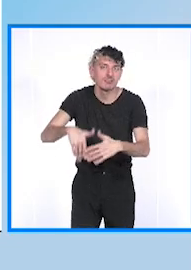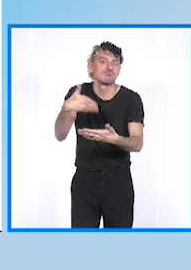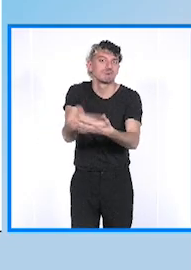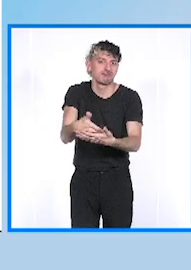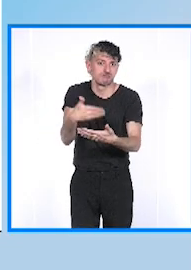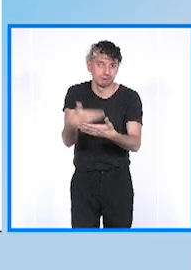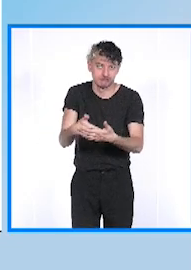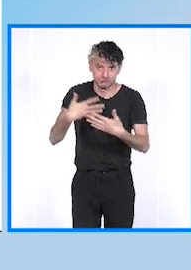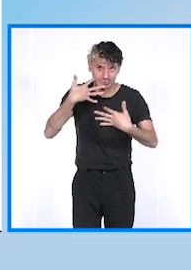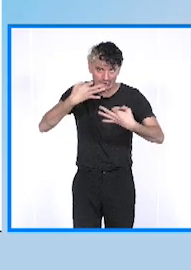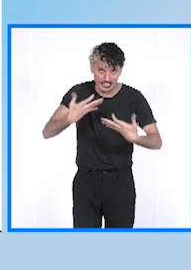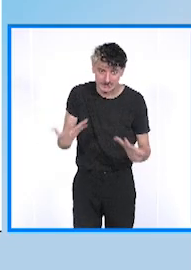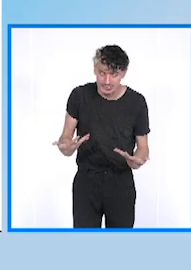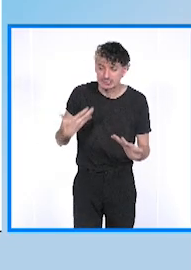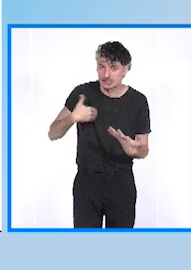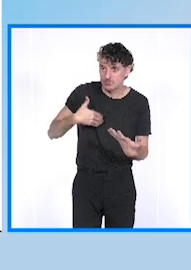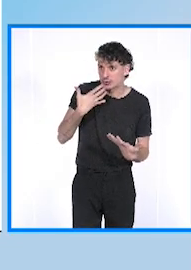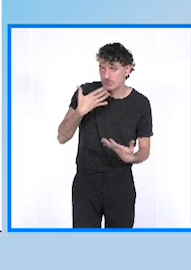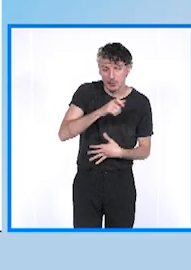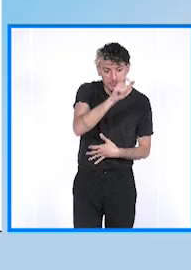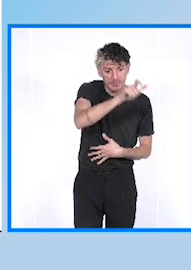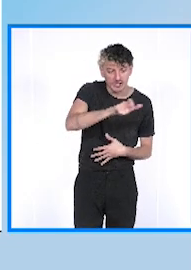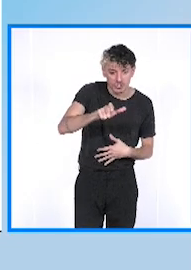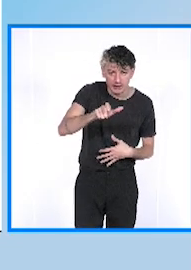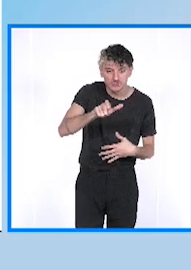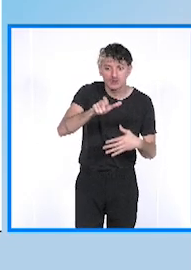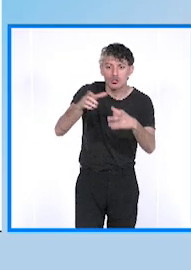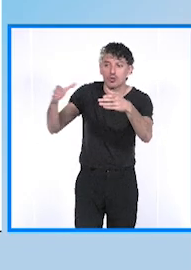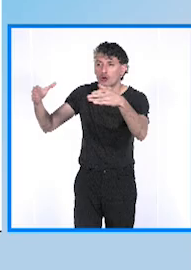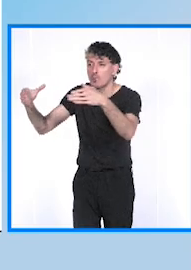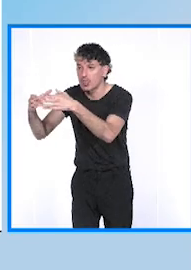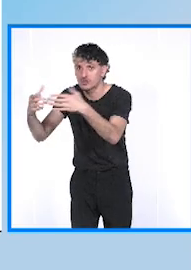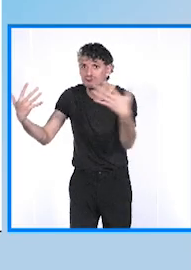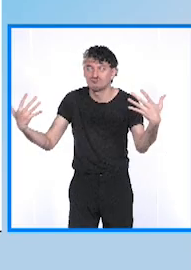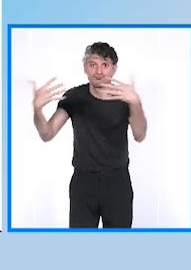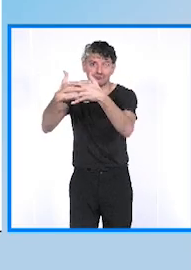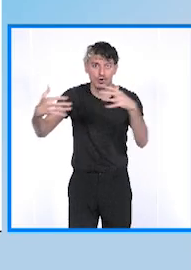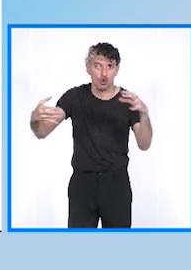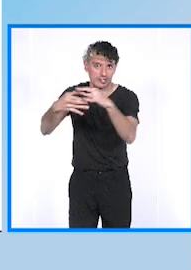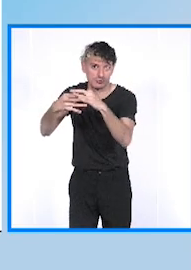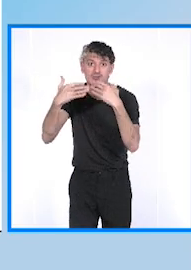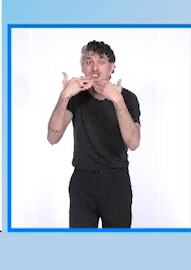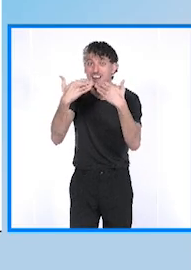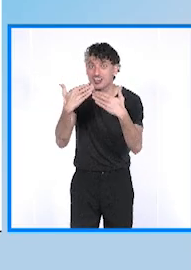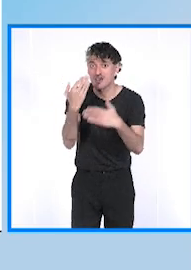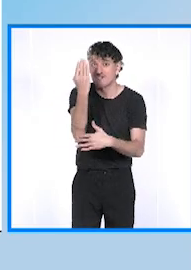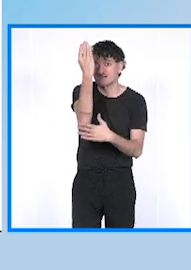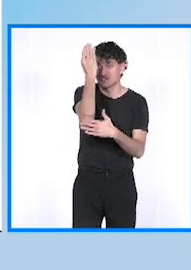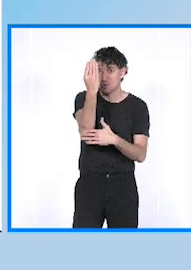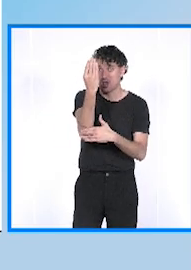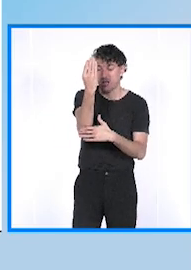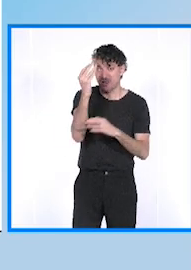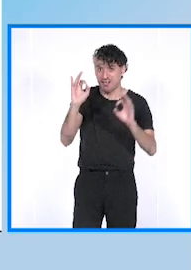Que bueno que e que las personas tuvieran una conexión con con esas comunidades Pues a través de la figura en concreto del del conector